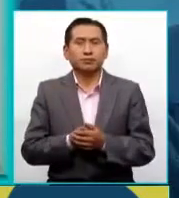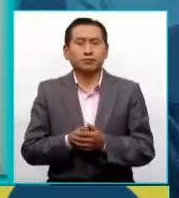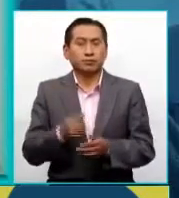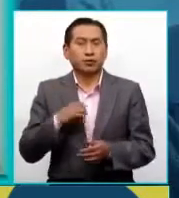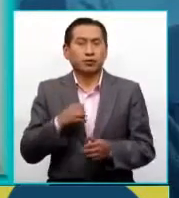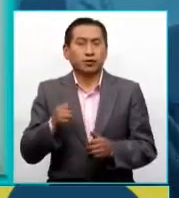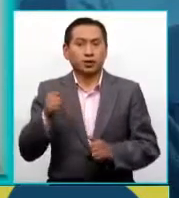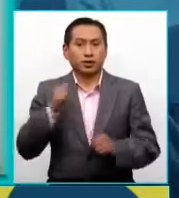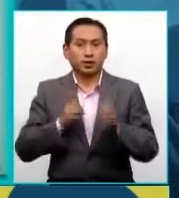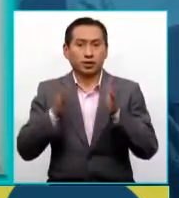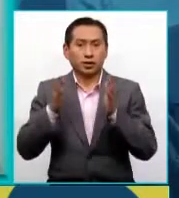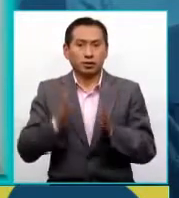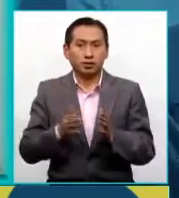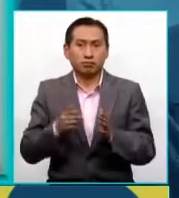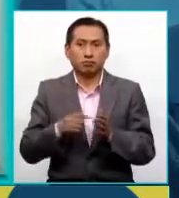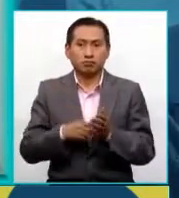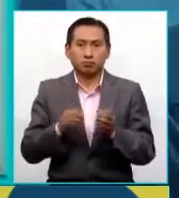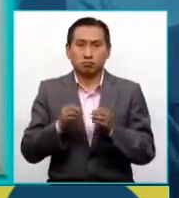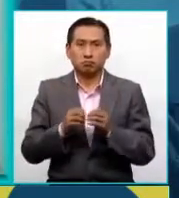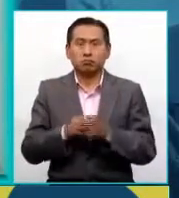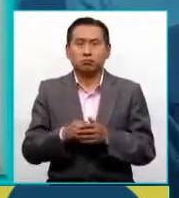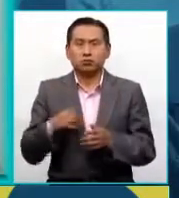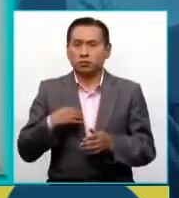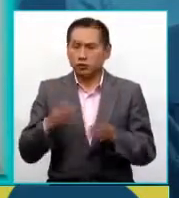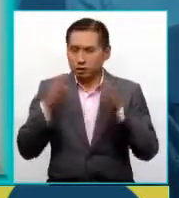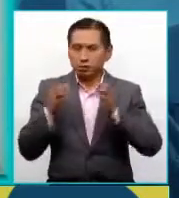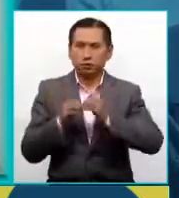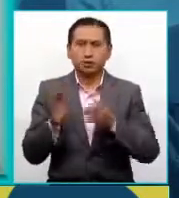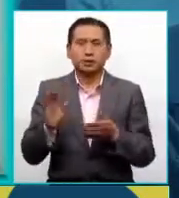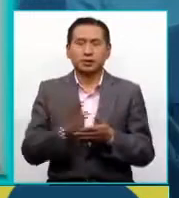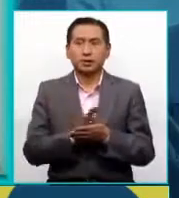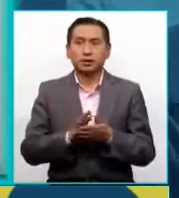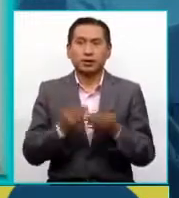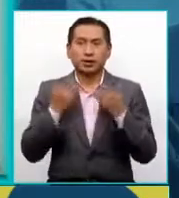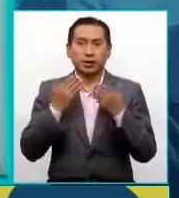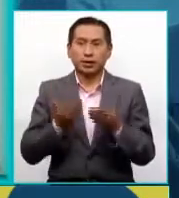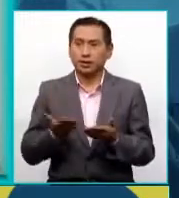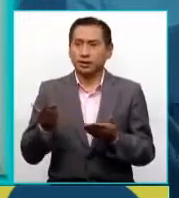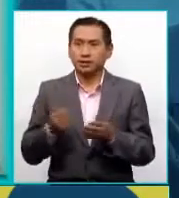soy actriz de las tablas, estoy muy ligada al cine, gracias